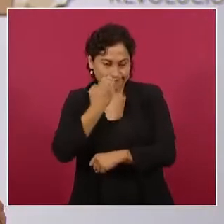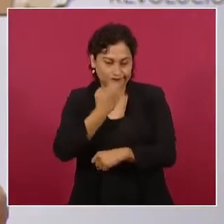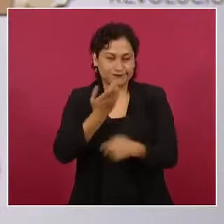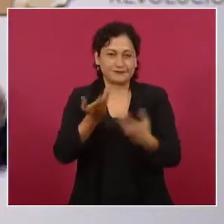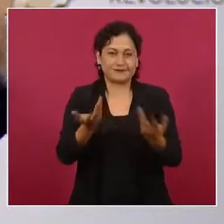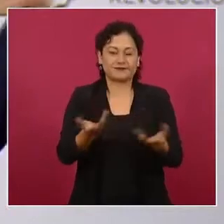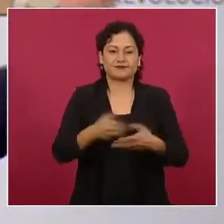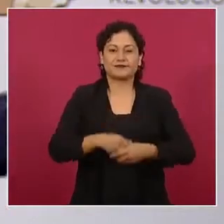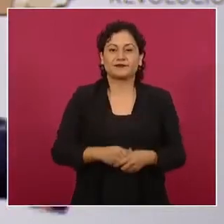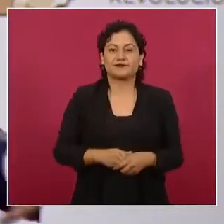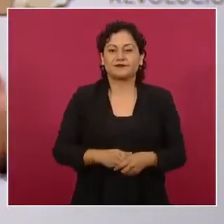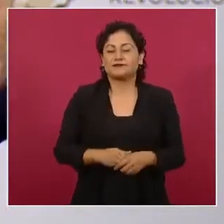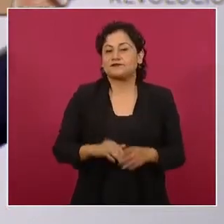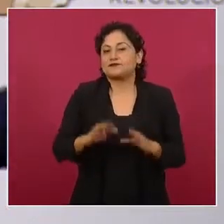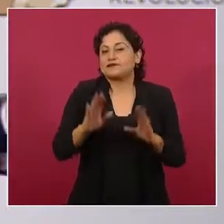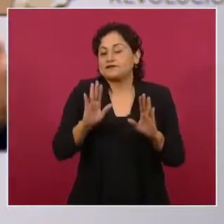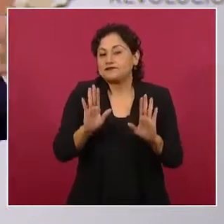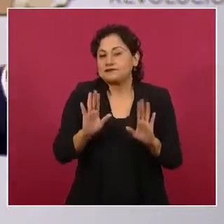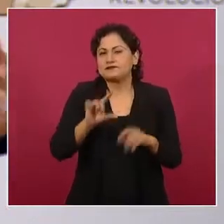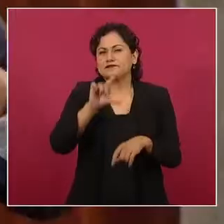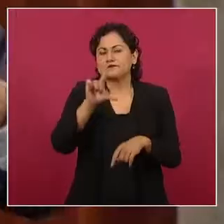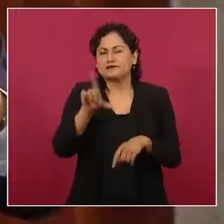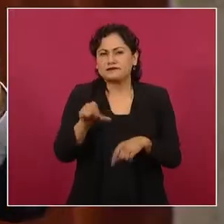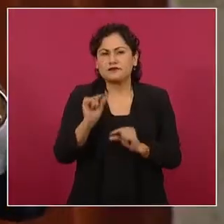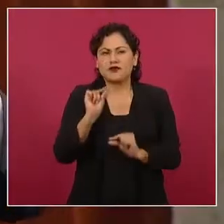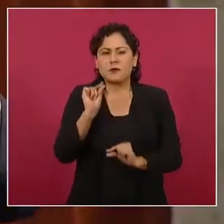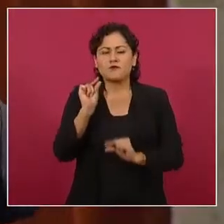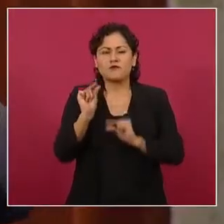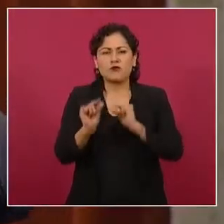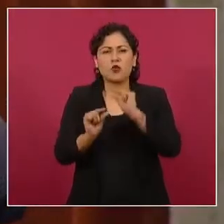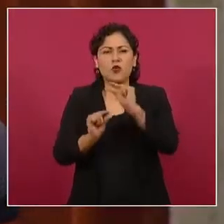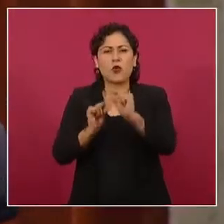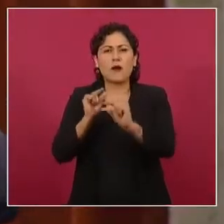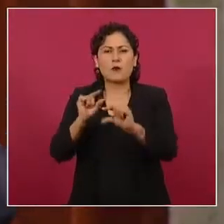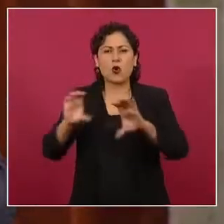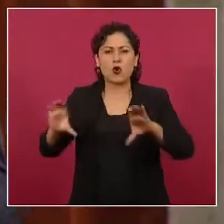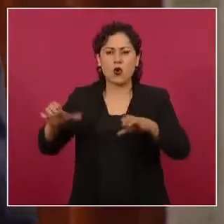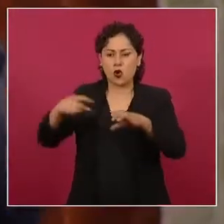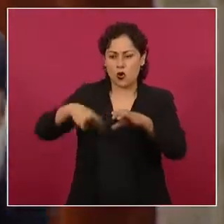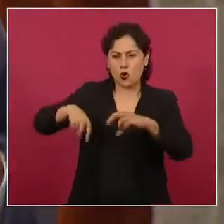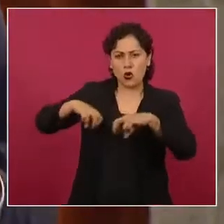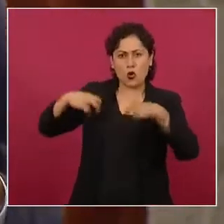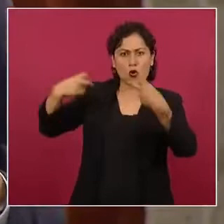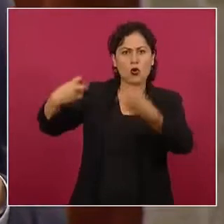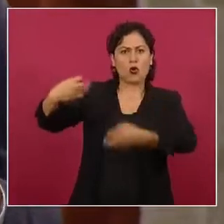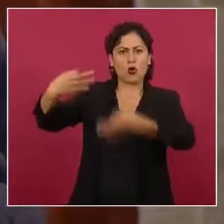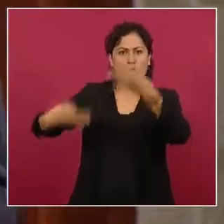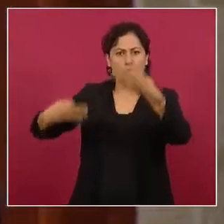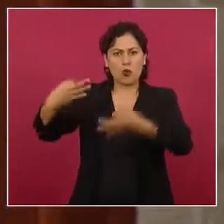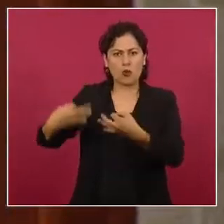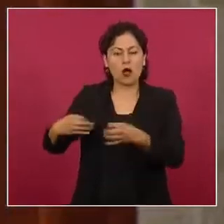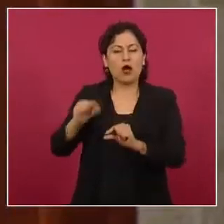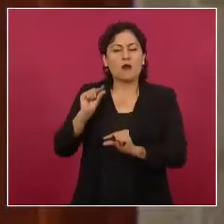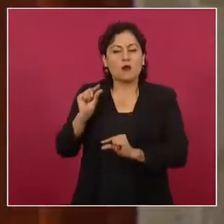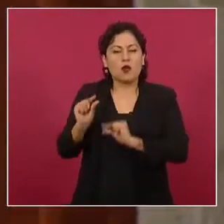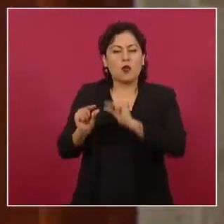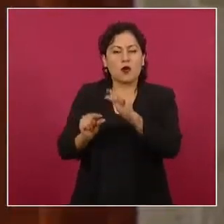no sé si porque se fueron convenciendo los ministros o ya estaban cansados,